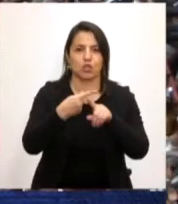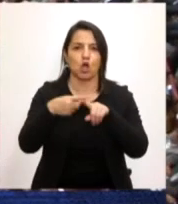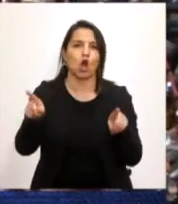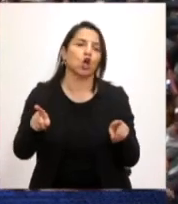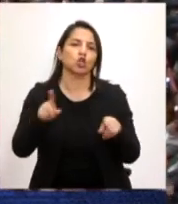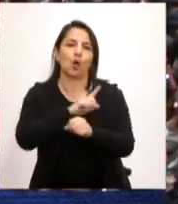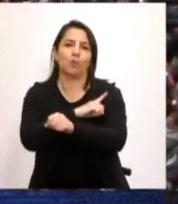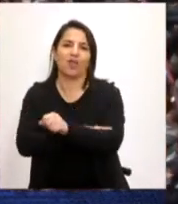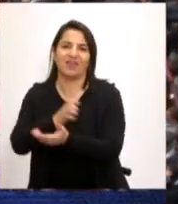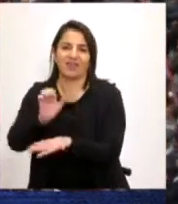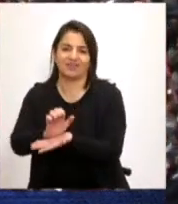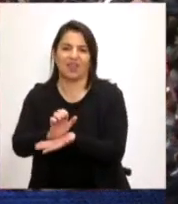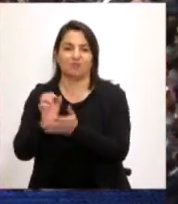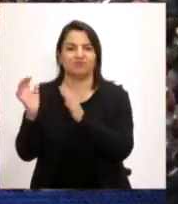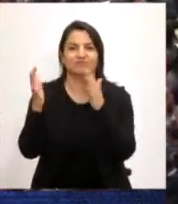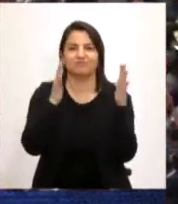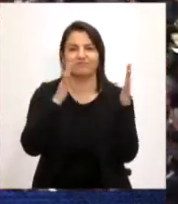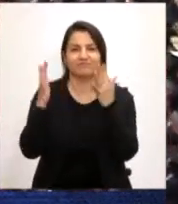Estado.